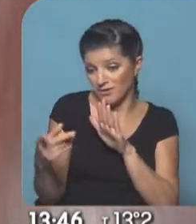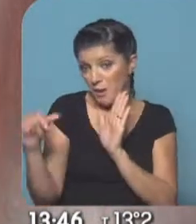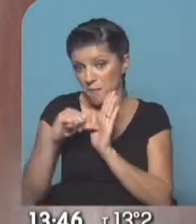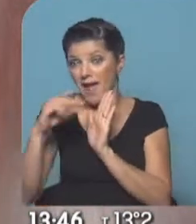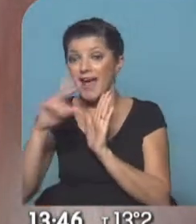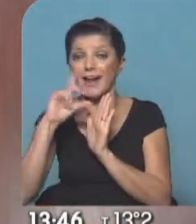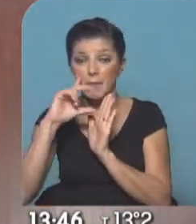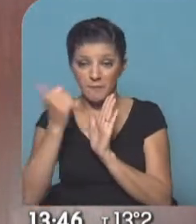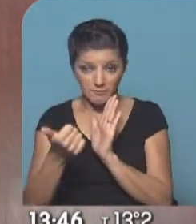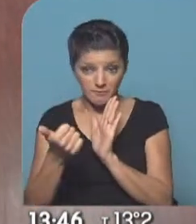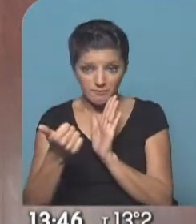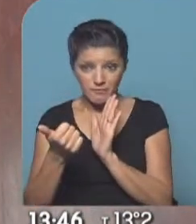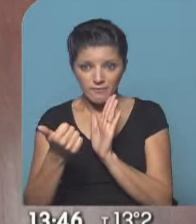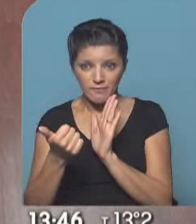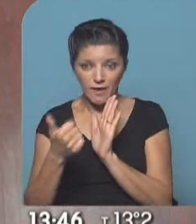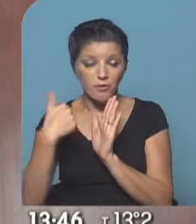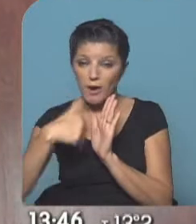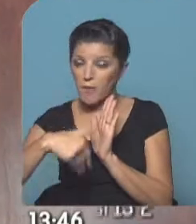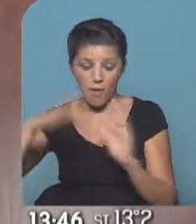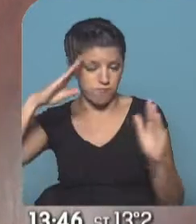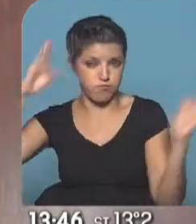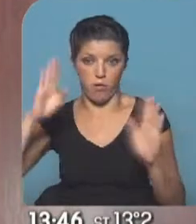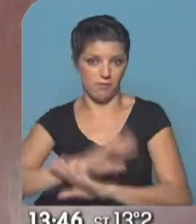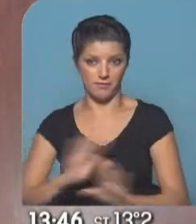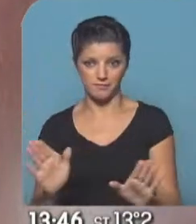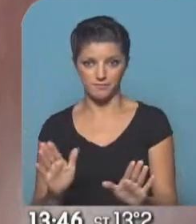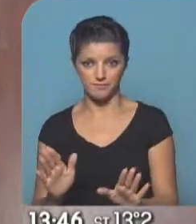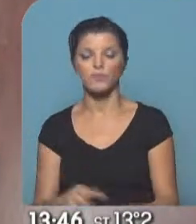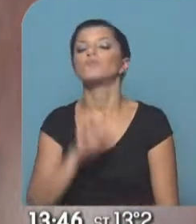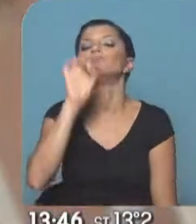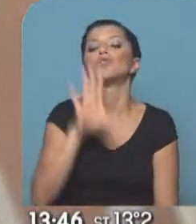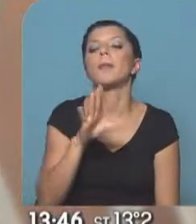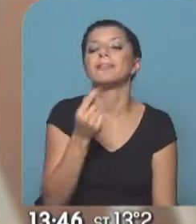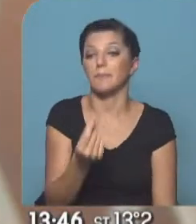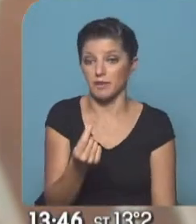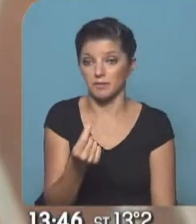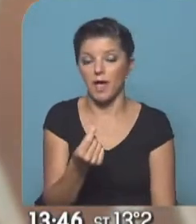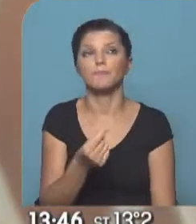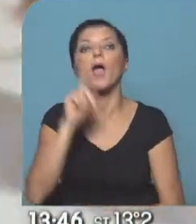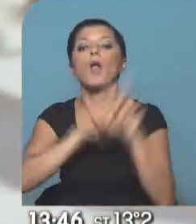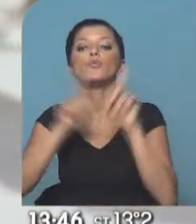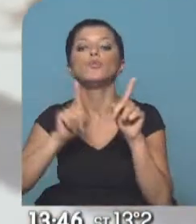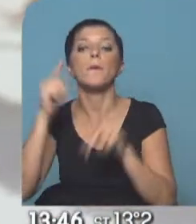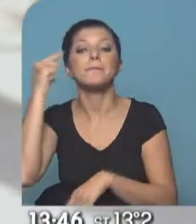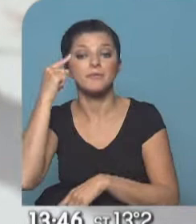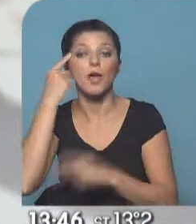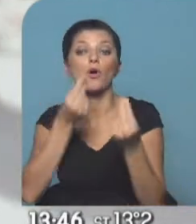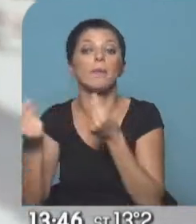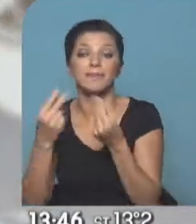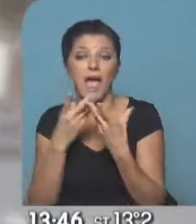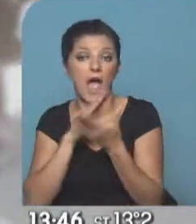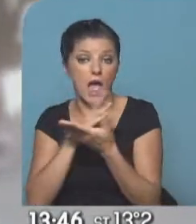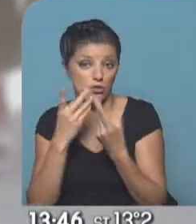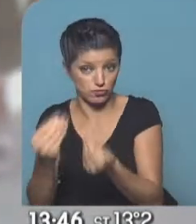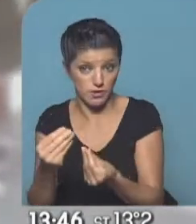está esto a punto de arder en cualquier momento. No es solo cuestión de plata, aunque algunos creen que con la plata algo se ayuda, porque